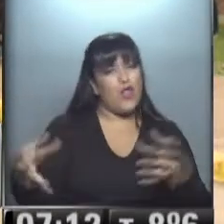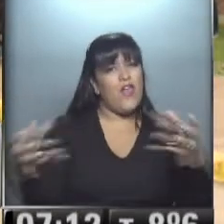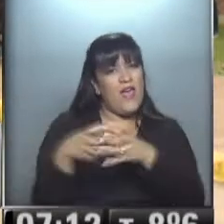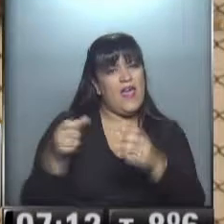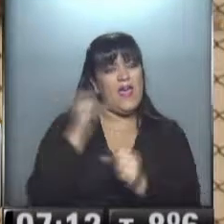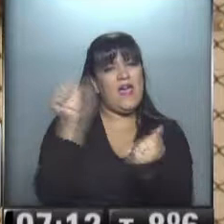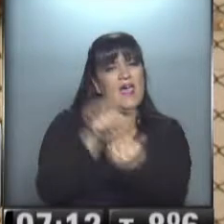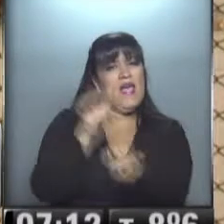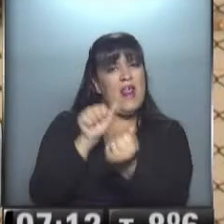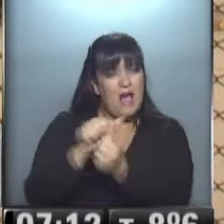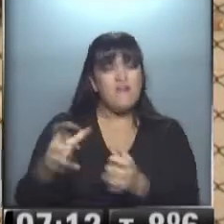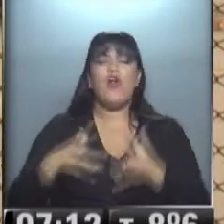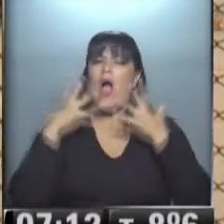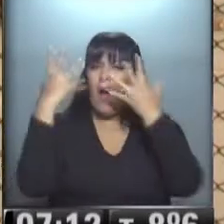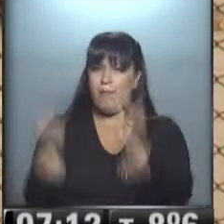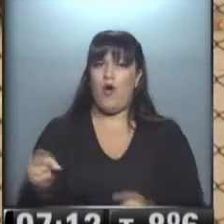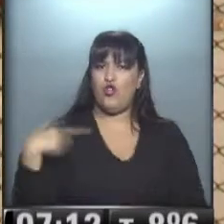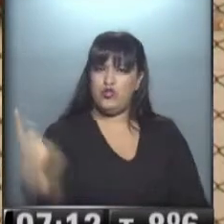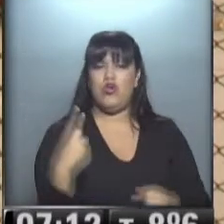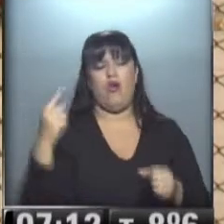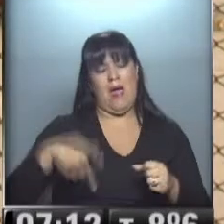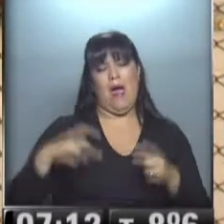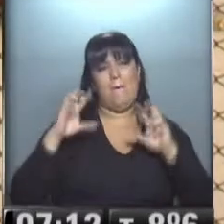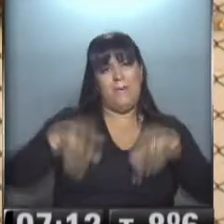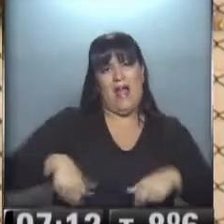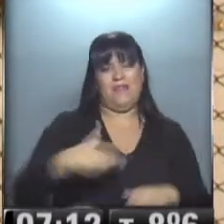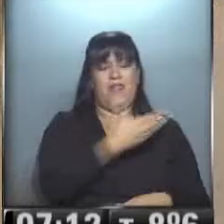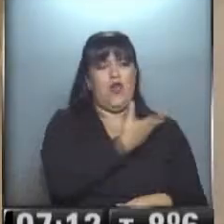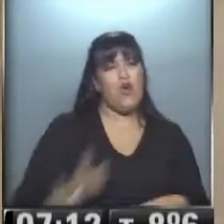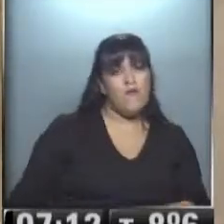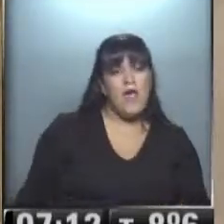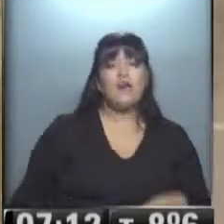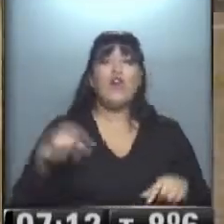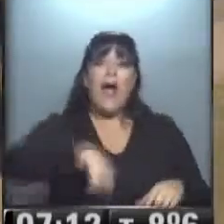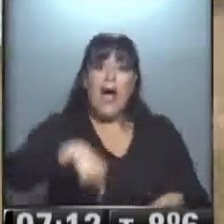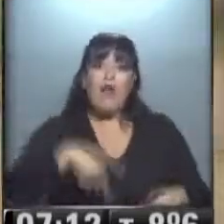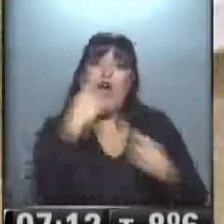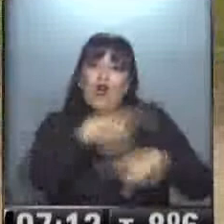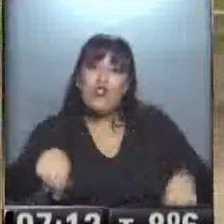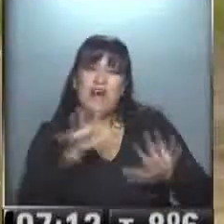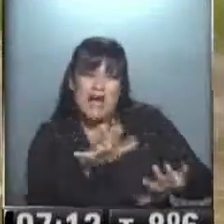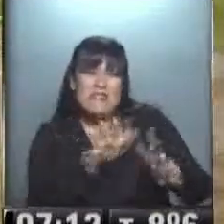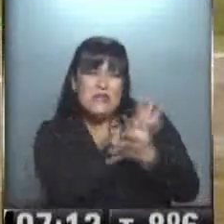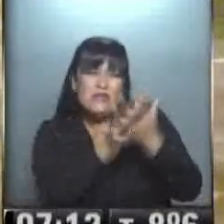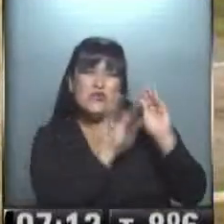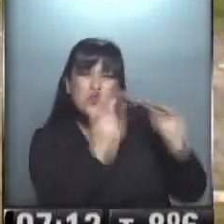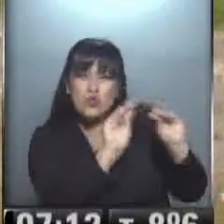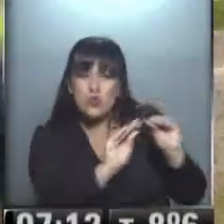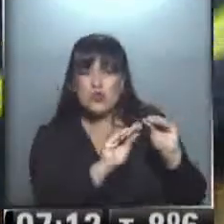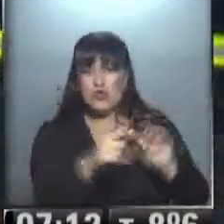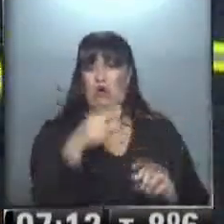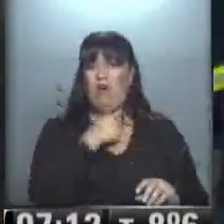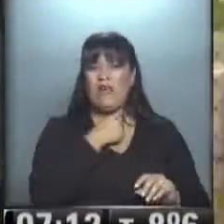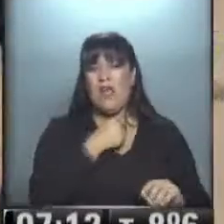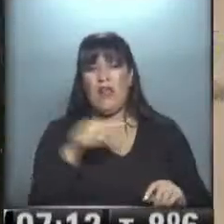bancar la política que el gobierno está planteando, que es no permitir que este tipo de maniobra en las que nos quieren usar